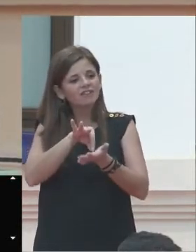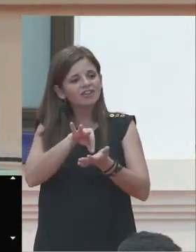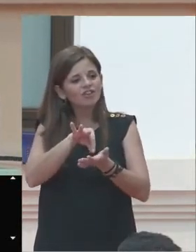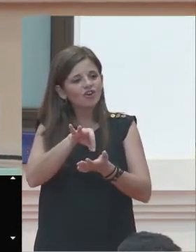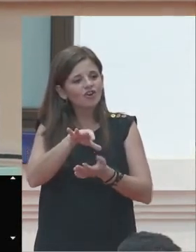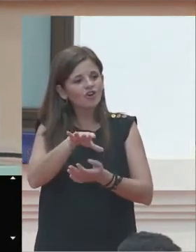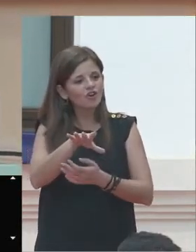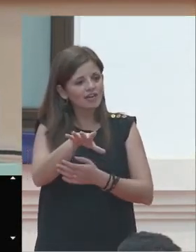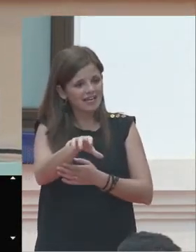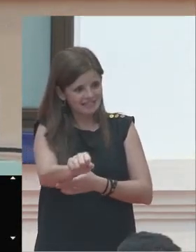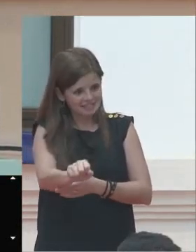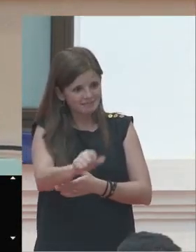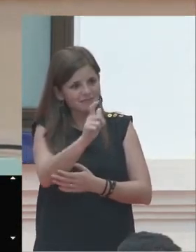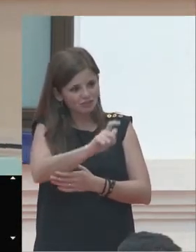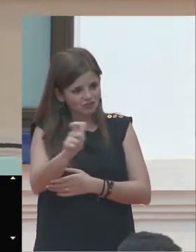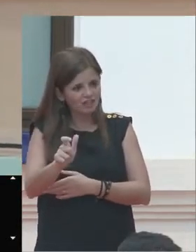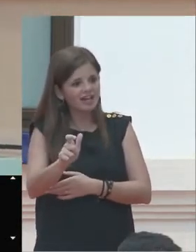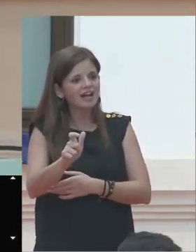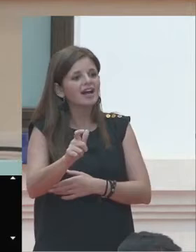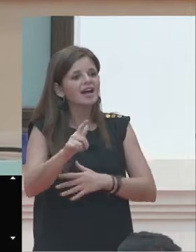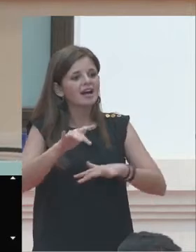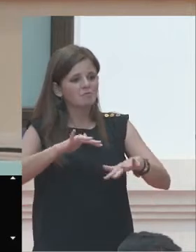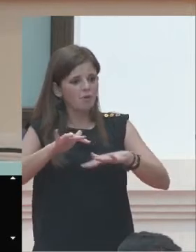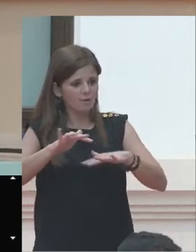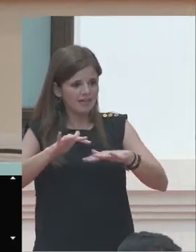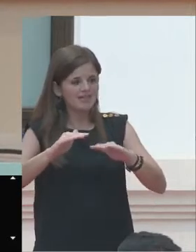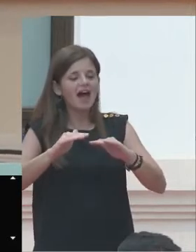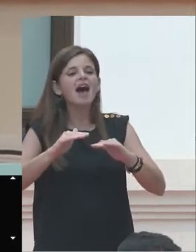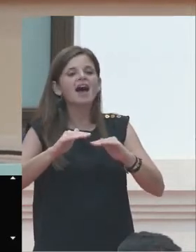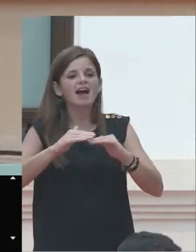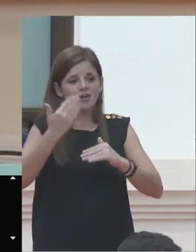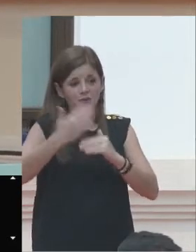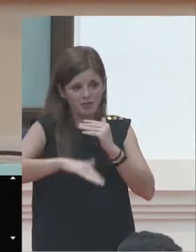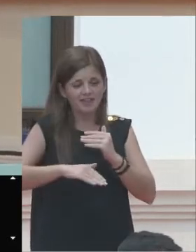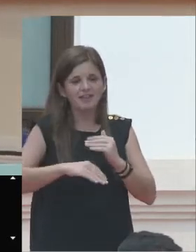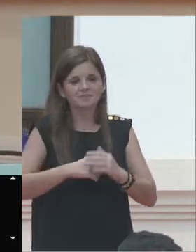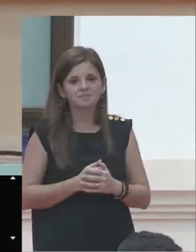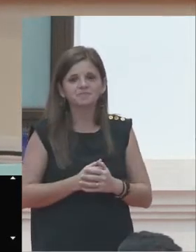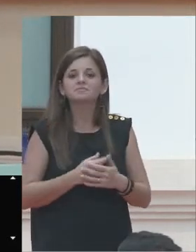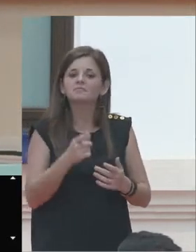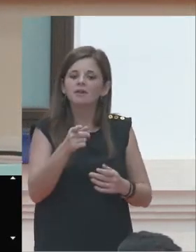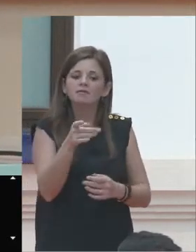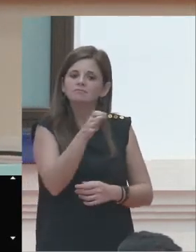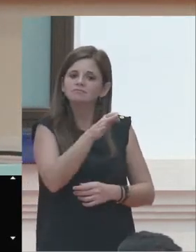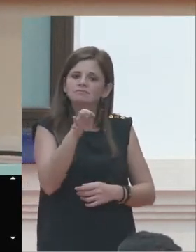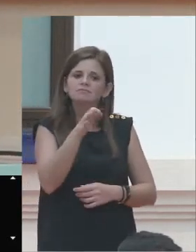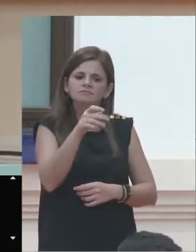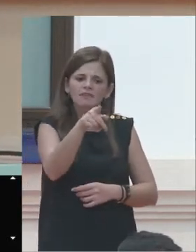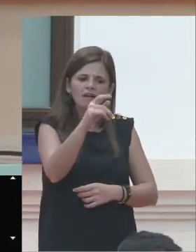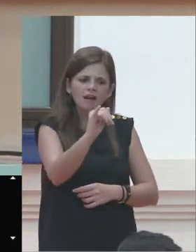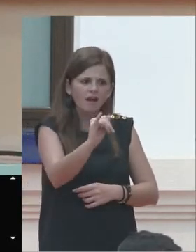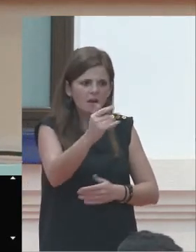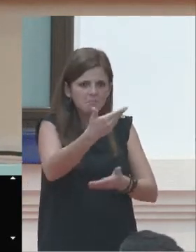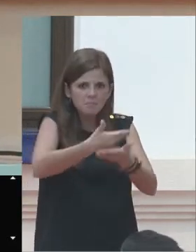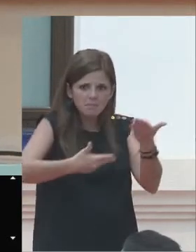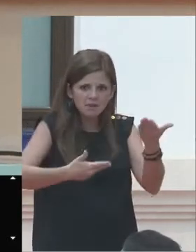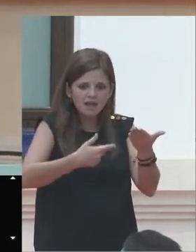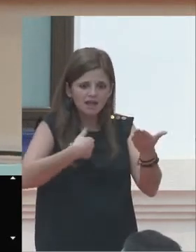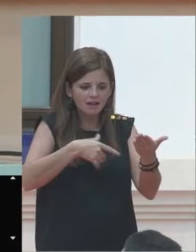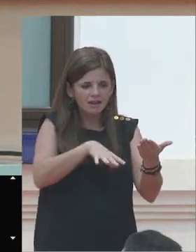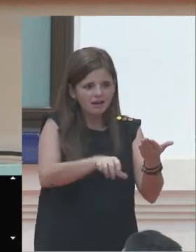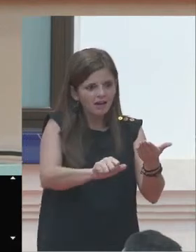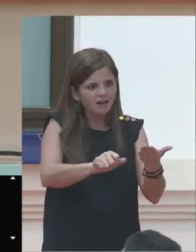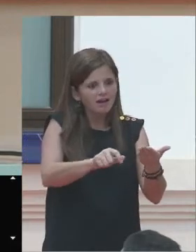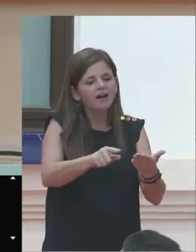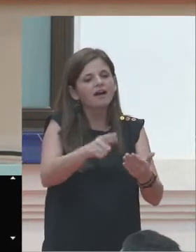Renfe y que me esperaban a tal hora. He llegado allí, efectivamente, ya tenían el papelito y me estaban esperando. Me